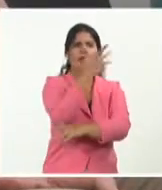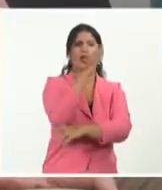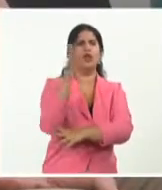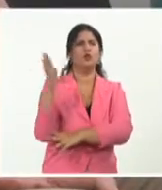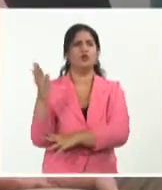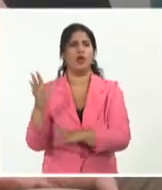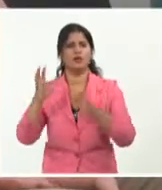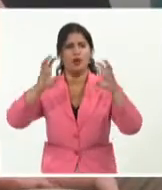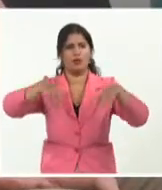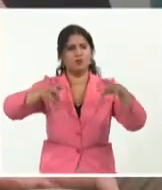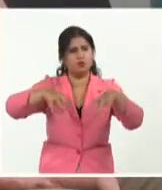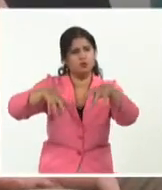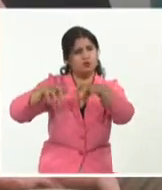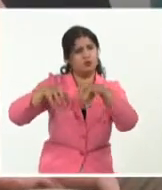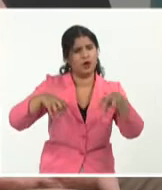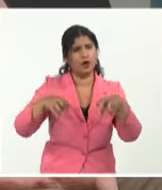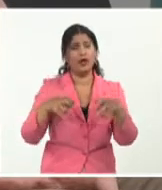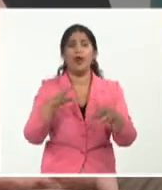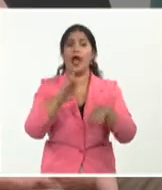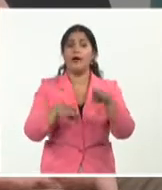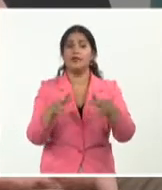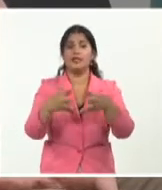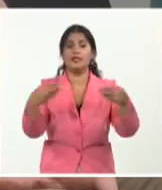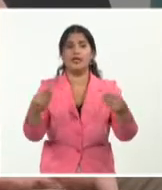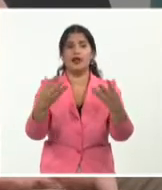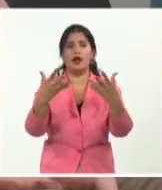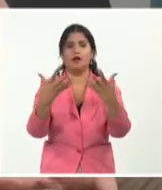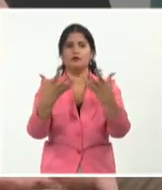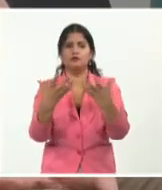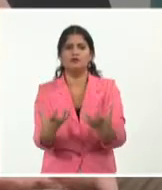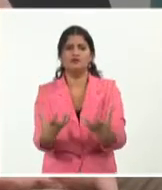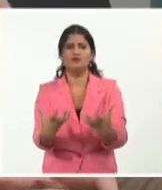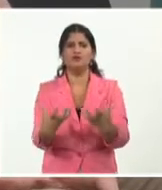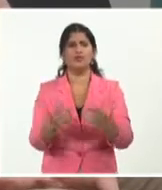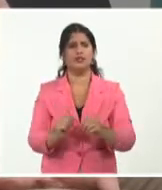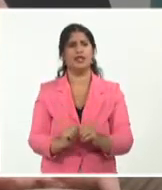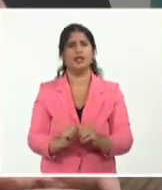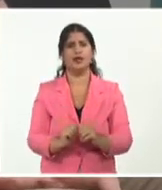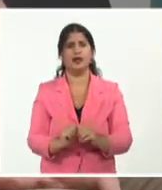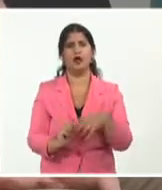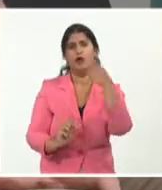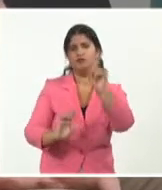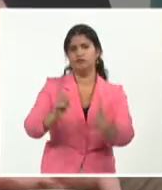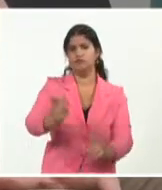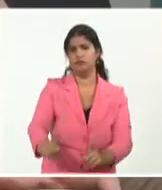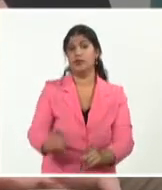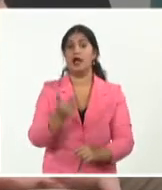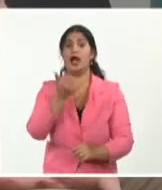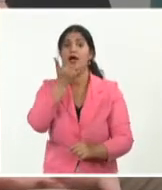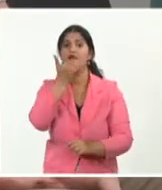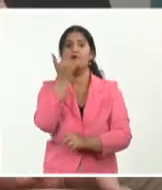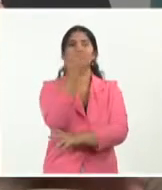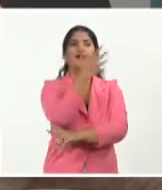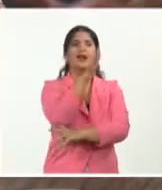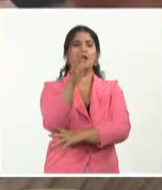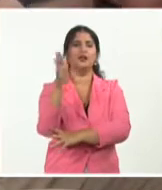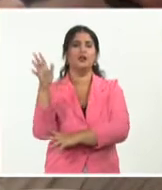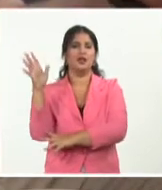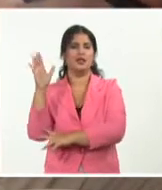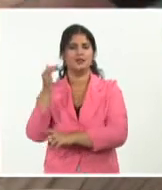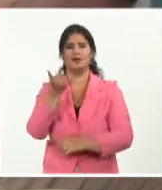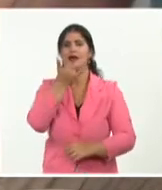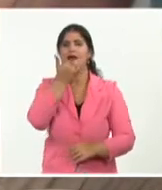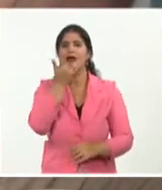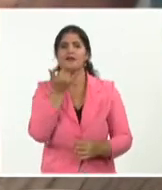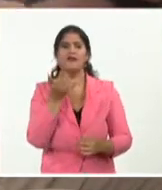costeros, regiones montañosas, territorios que están más alejados y no están en tal directa interacción con la costa. O sea, la idea de